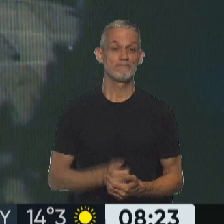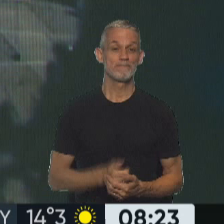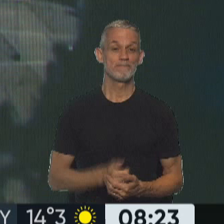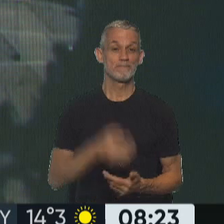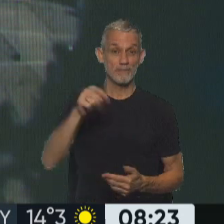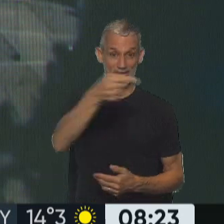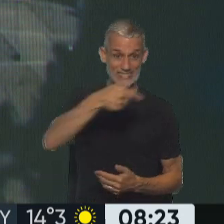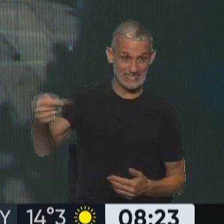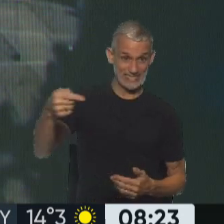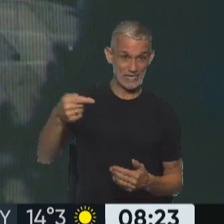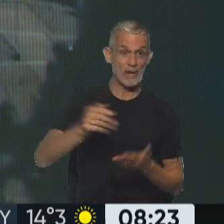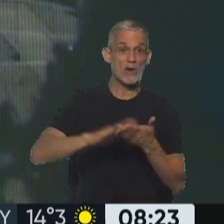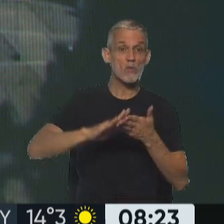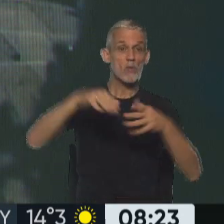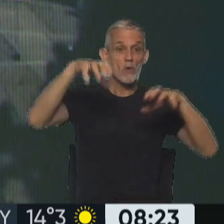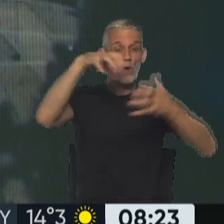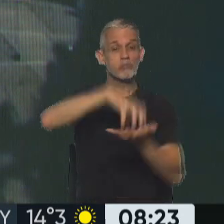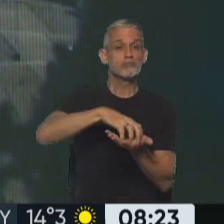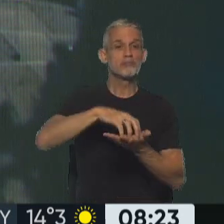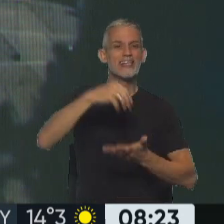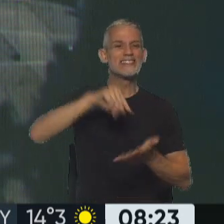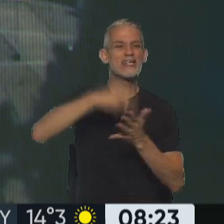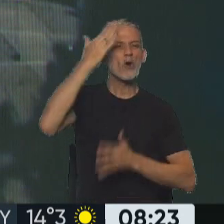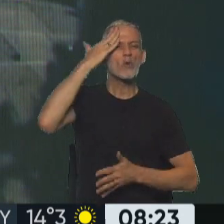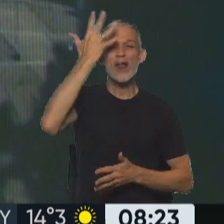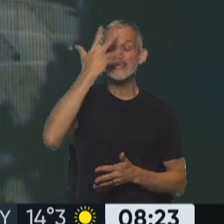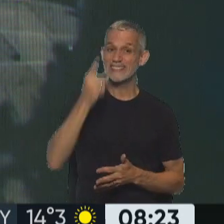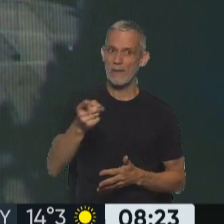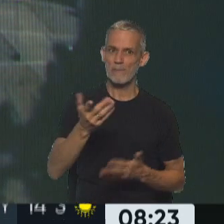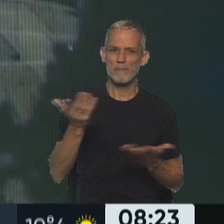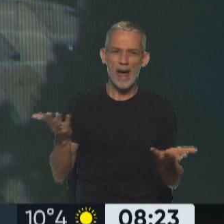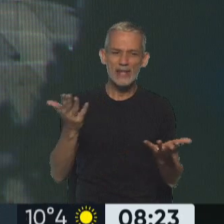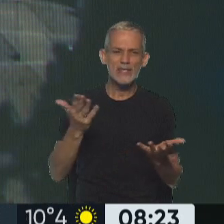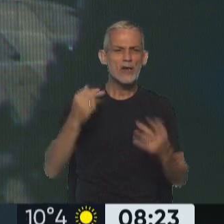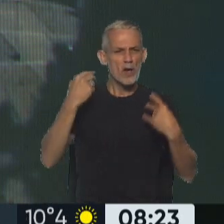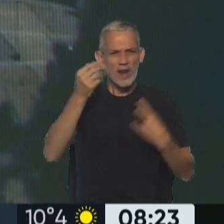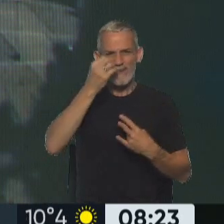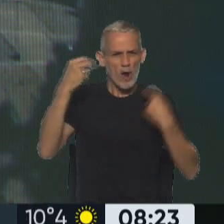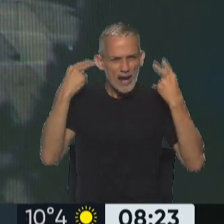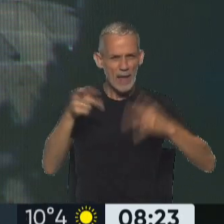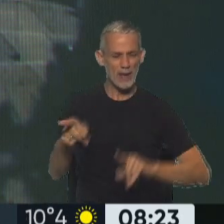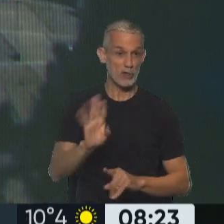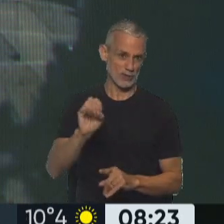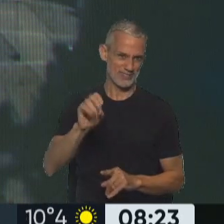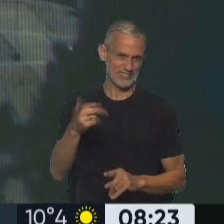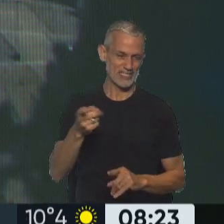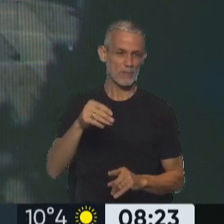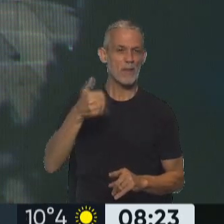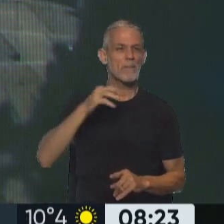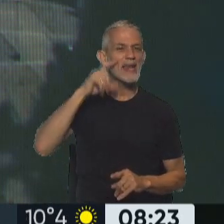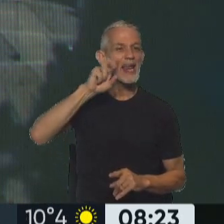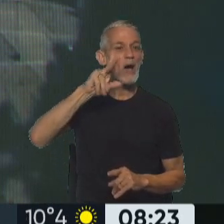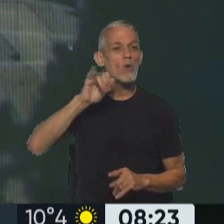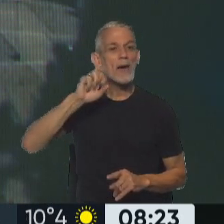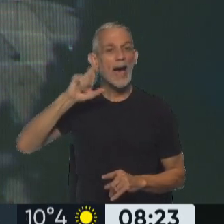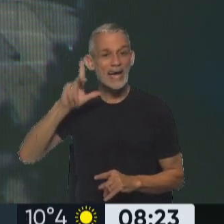esta semana estrenó en el centro cultural San Martín la película La rebelión de las Flores dirigida por María Laura Vázquez y